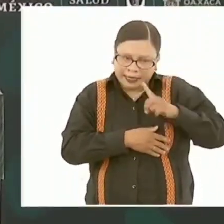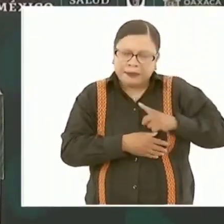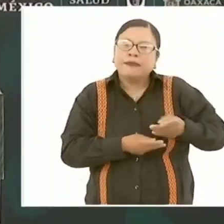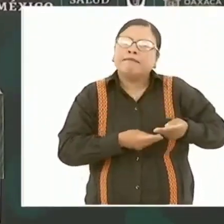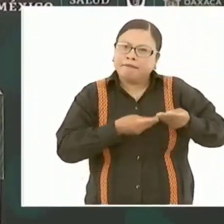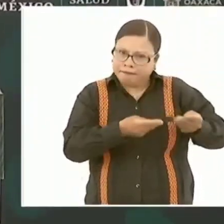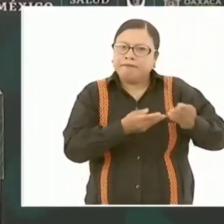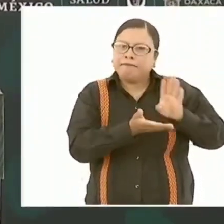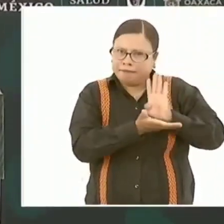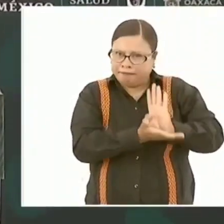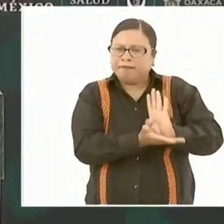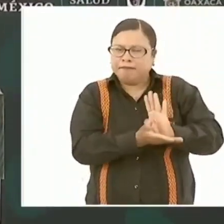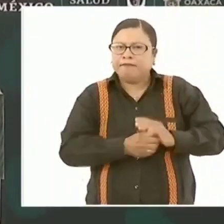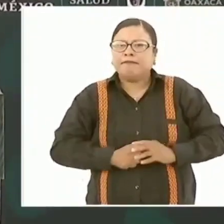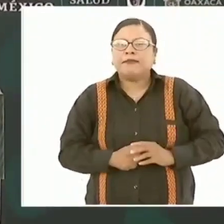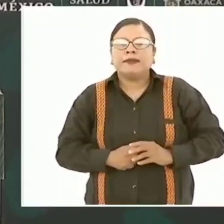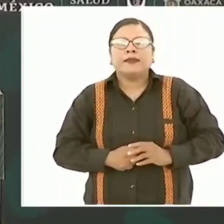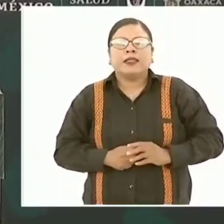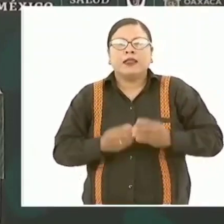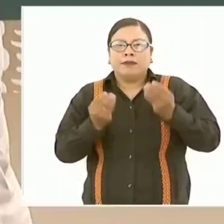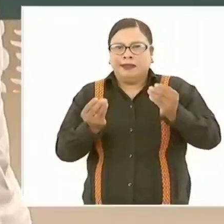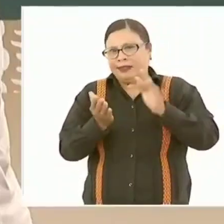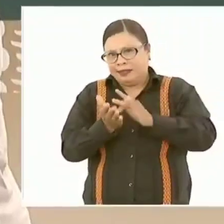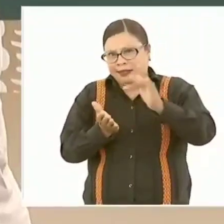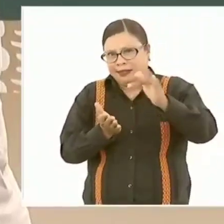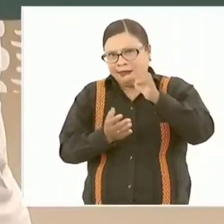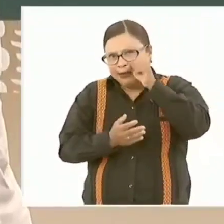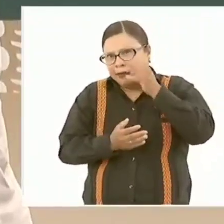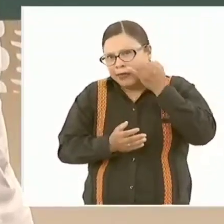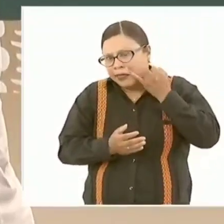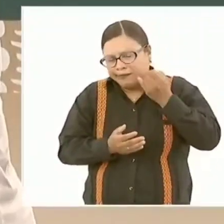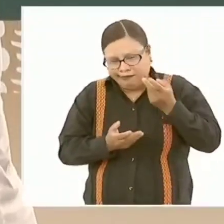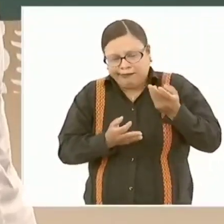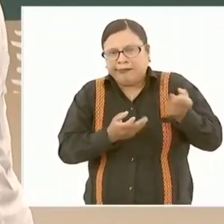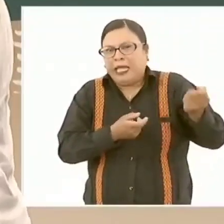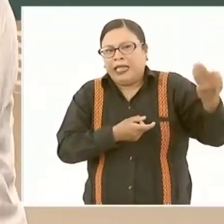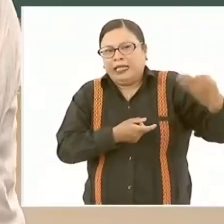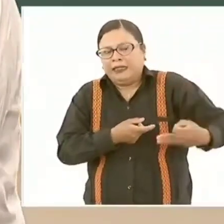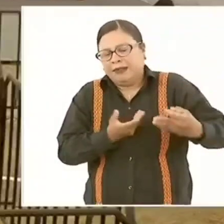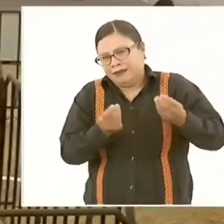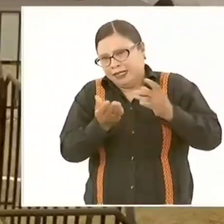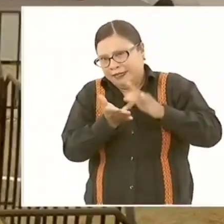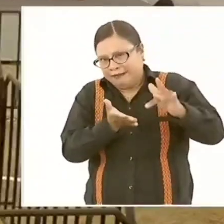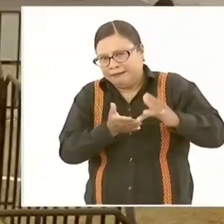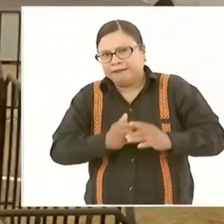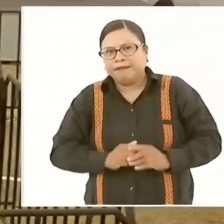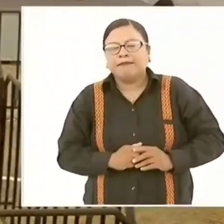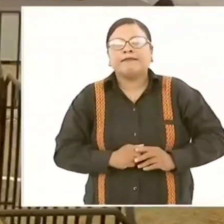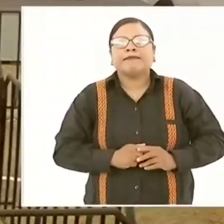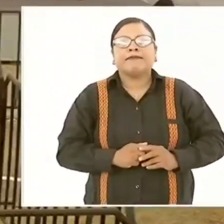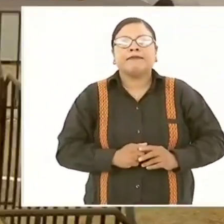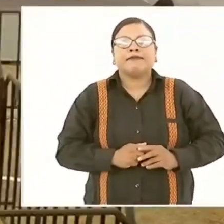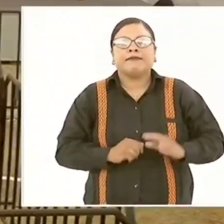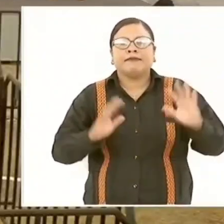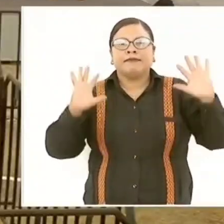su pensión. Y muchas gracias, Salomón, por aceptar la propuesta.